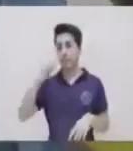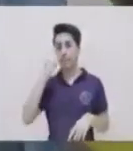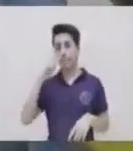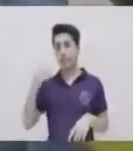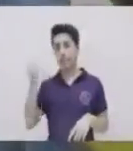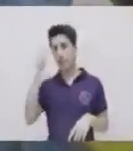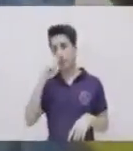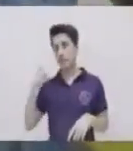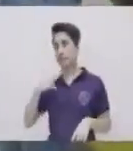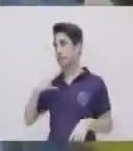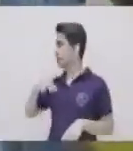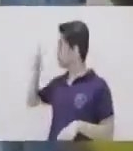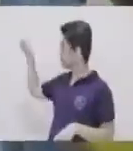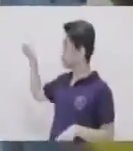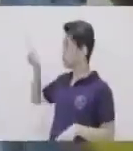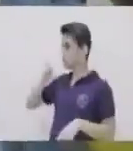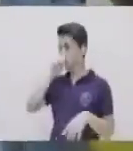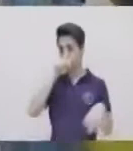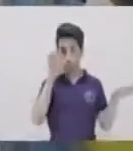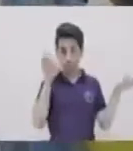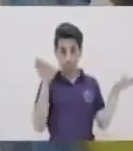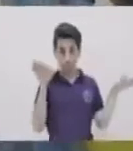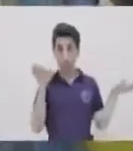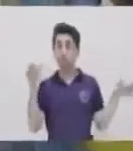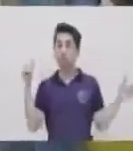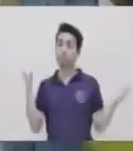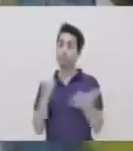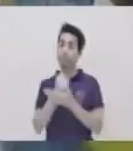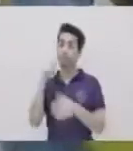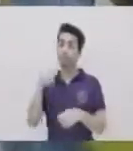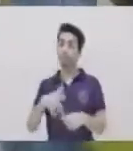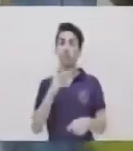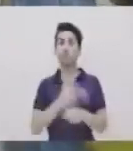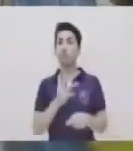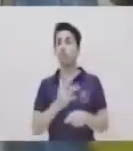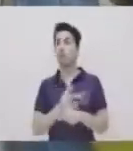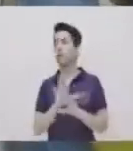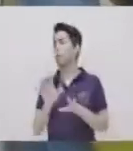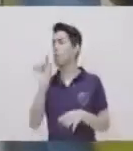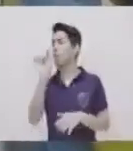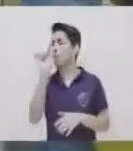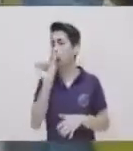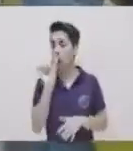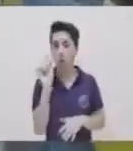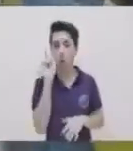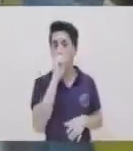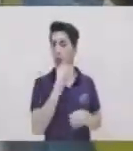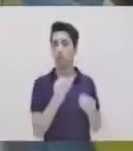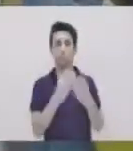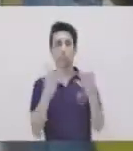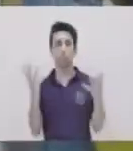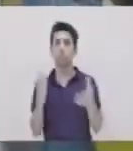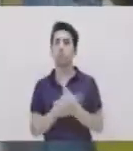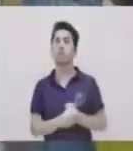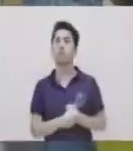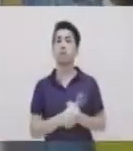vamos a encontrar esta ave que lamentablemente en Guatemala ya es muy poco